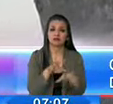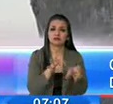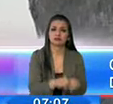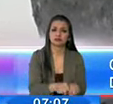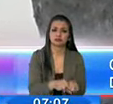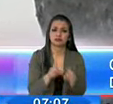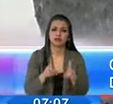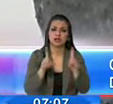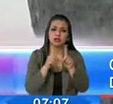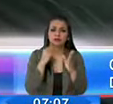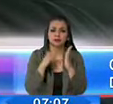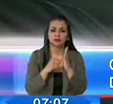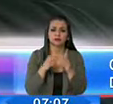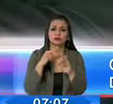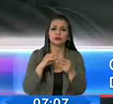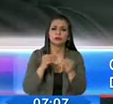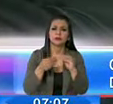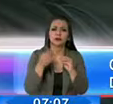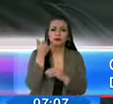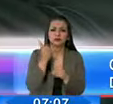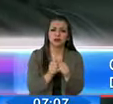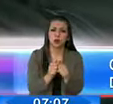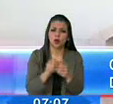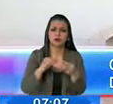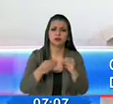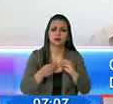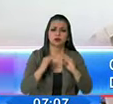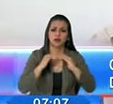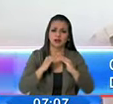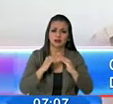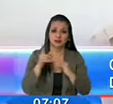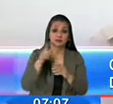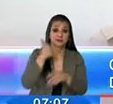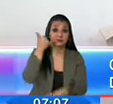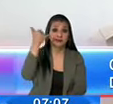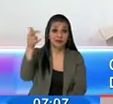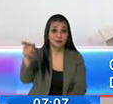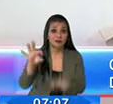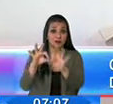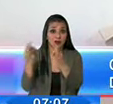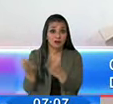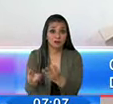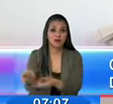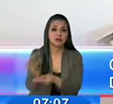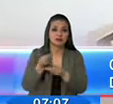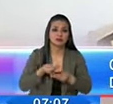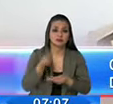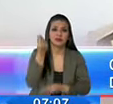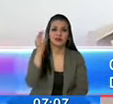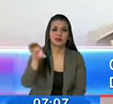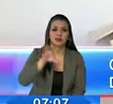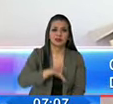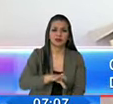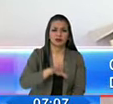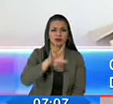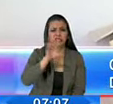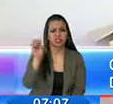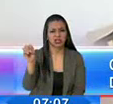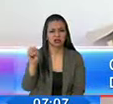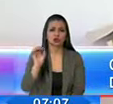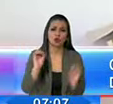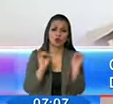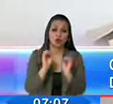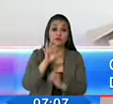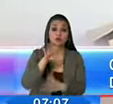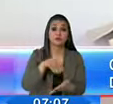datos, como son números de celular, números de teléfono de la casa, y llevaban sus familiares para obtener un rescate. Oscilaba entre los 500 hasta